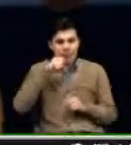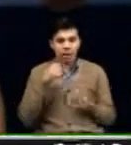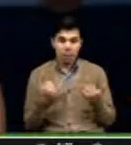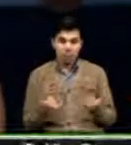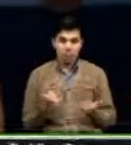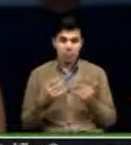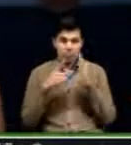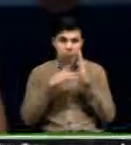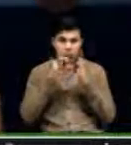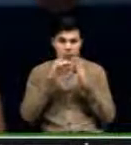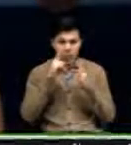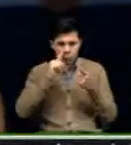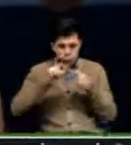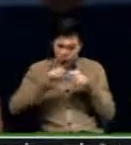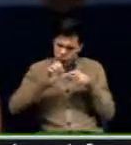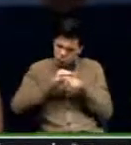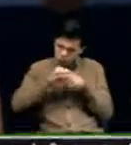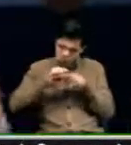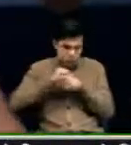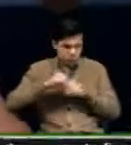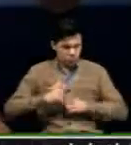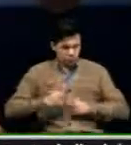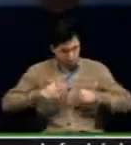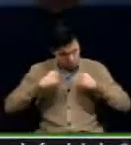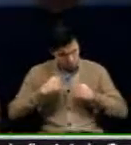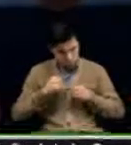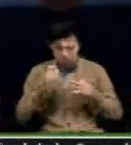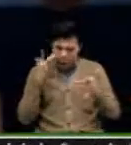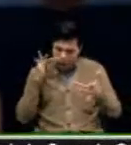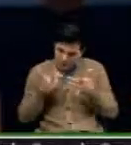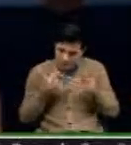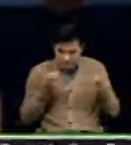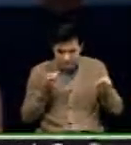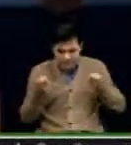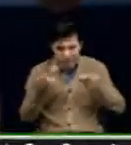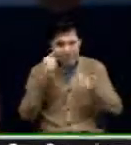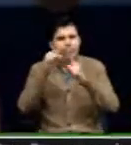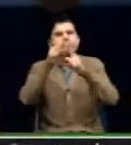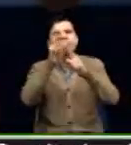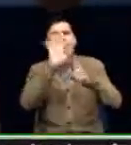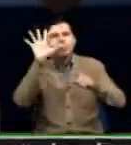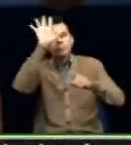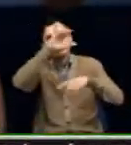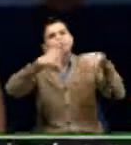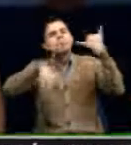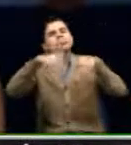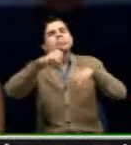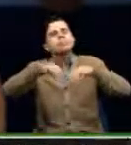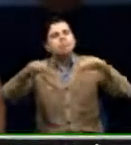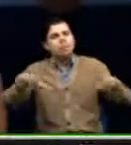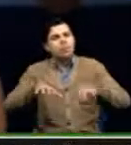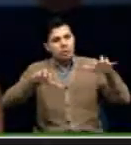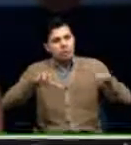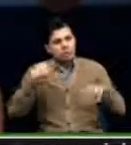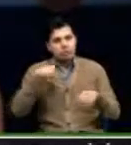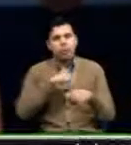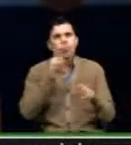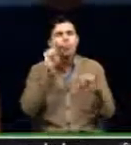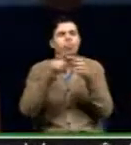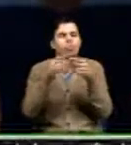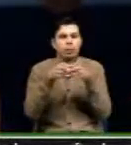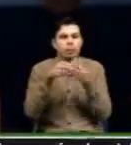es tener una preparación un poco más específica, direccionada obviamente a Juegos Nacionales, porque nuestro objetivo como